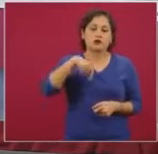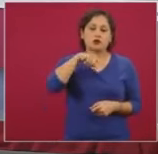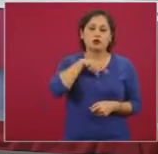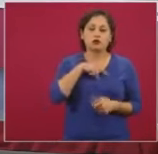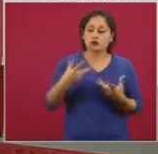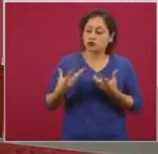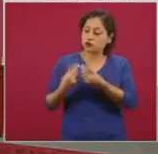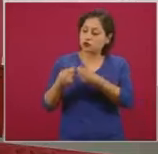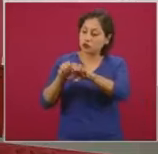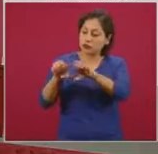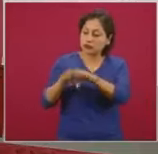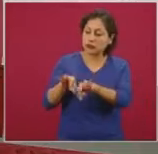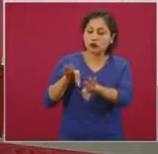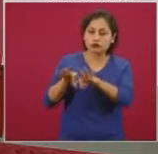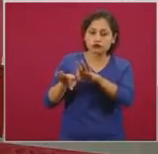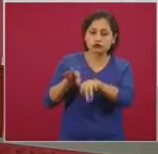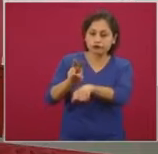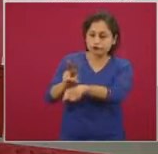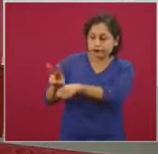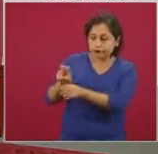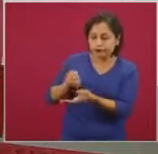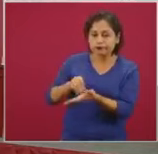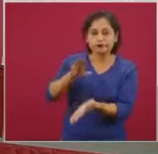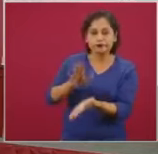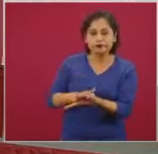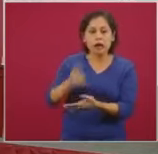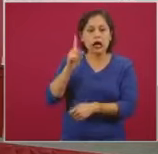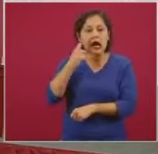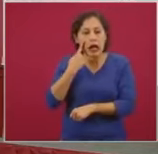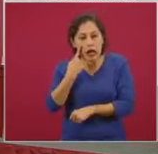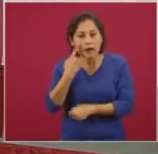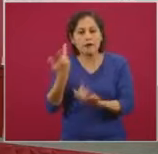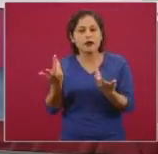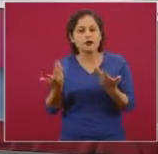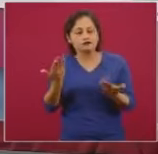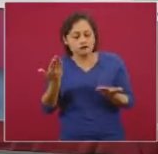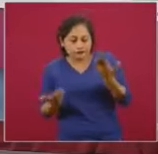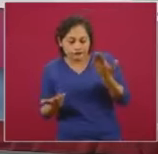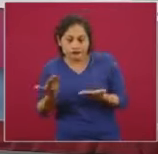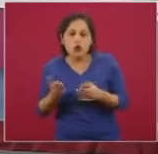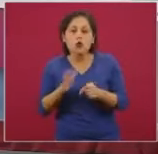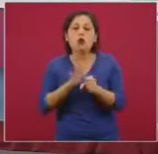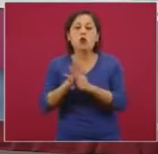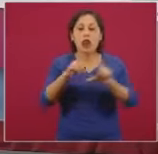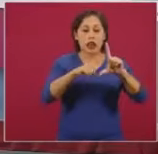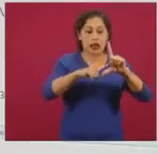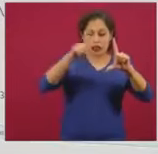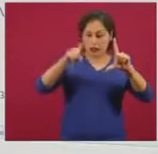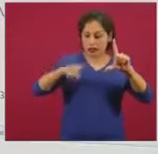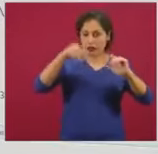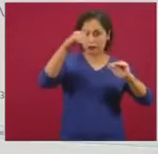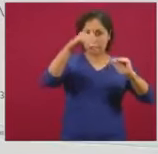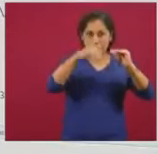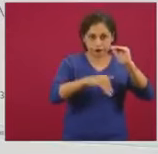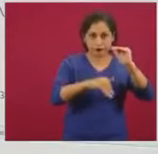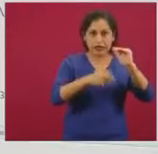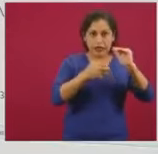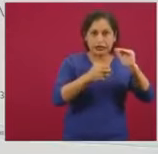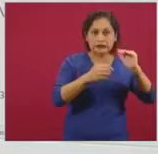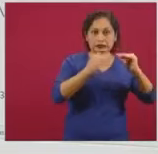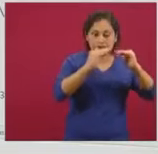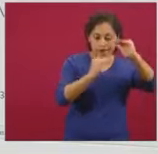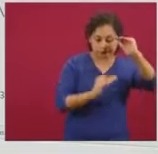de trabajo, si tendríamos que hacer algún tipo de corrección para este tipo de curvas, donde claramente la estimación o la observación